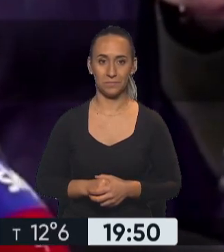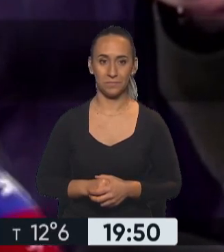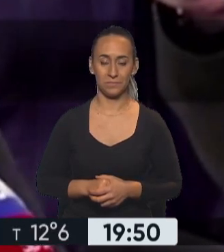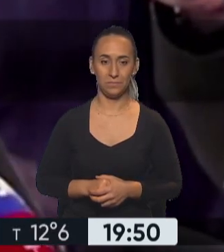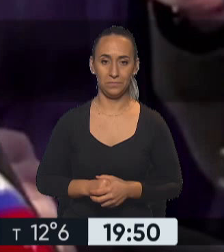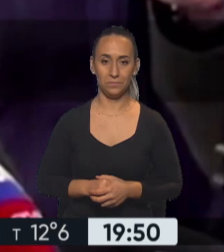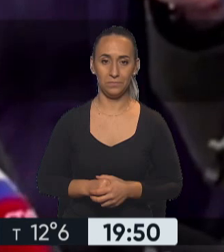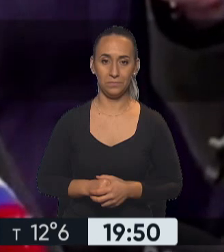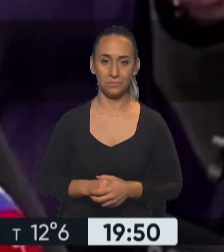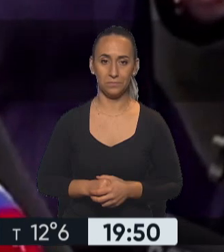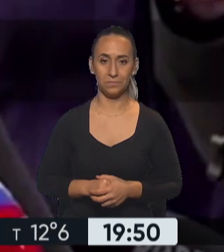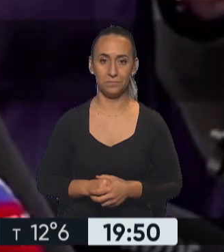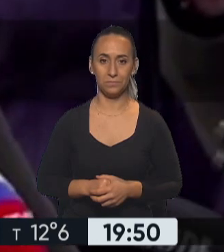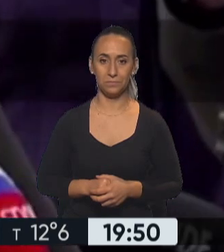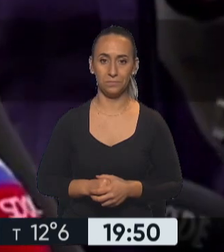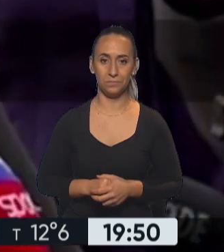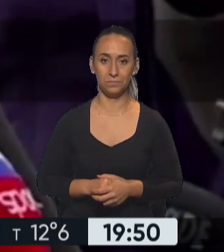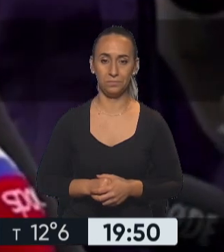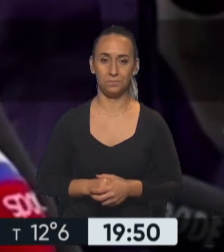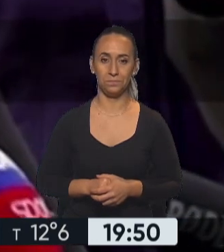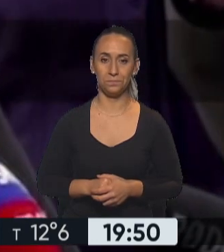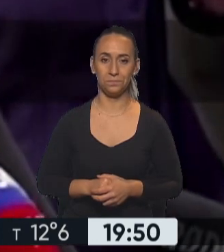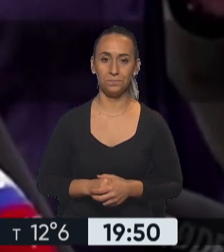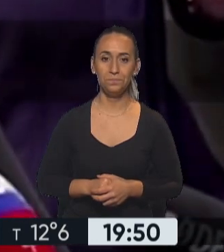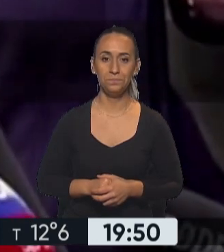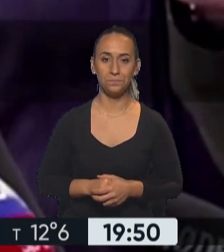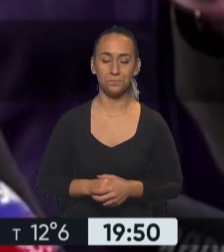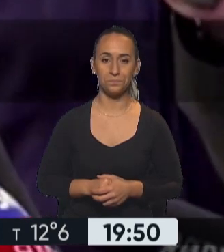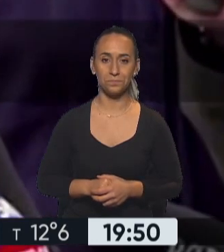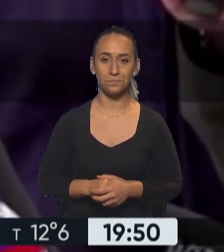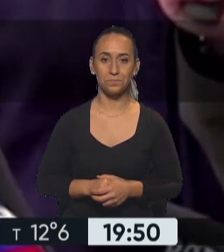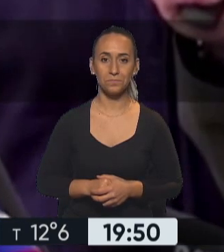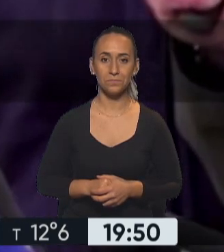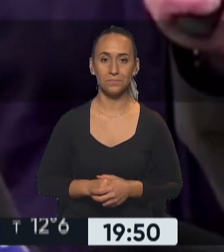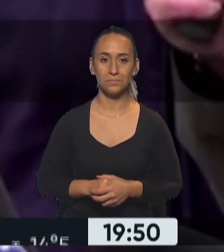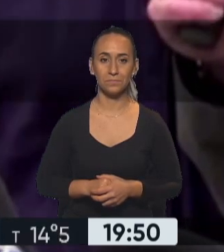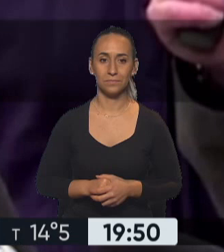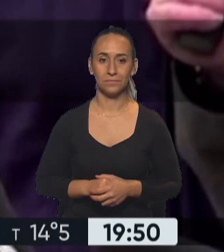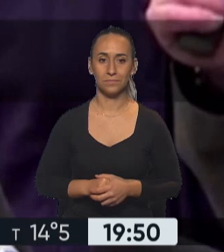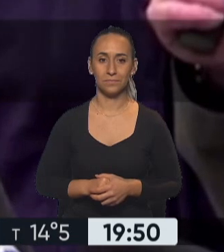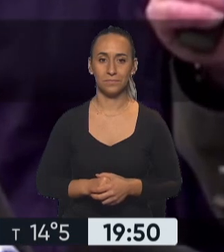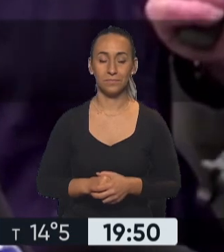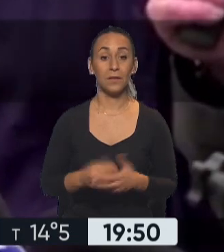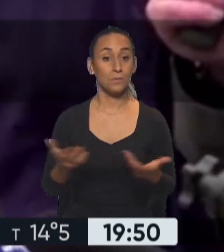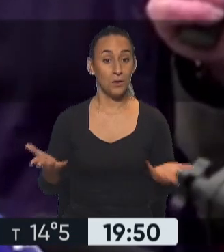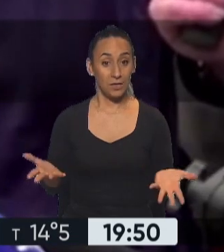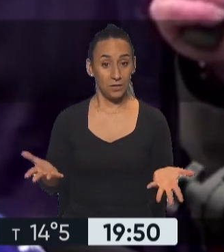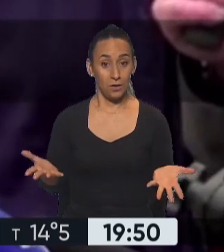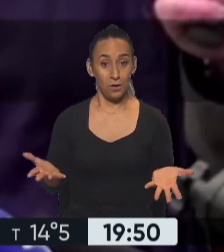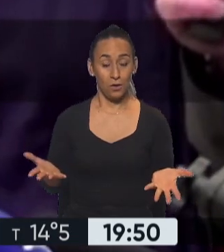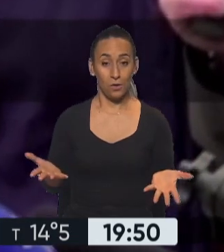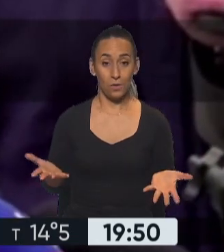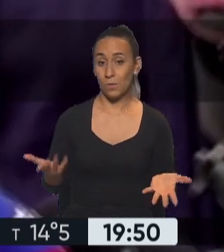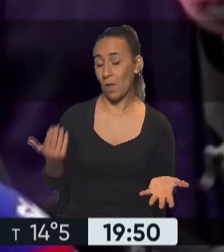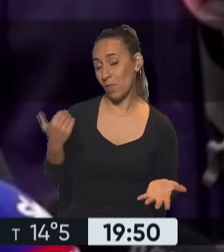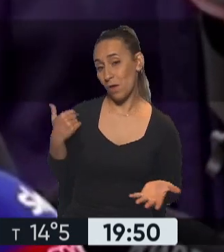So good because that goal is for me the moment. So I think when